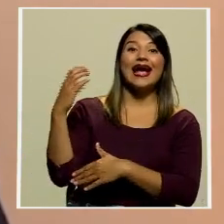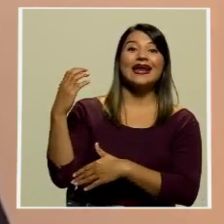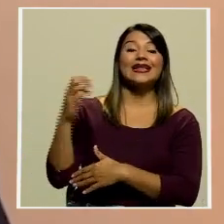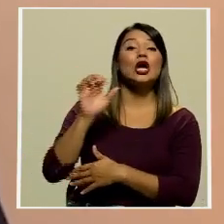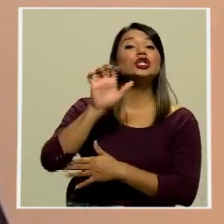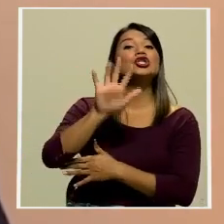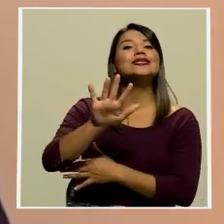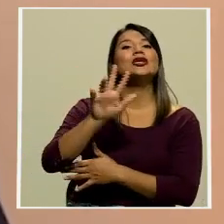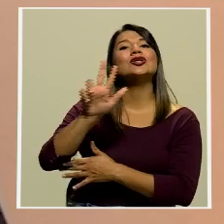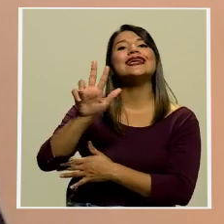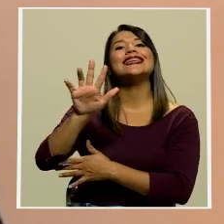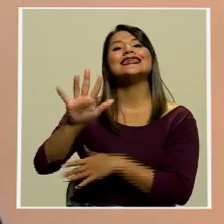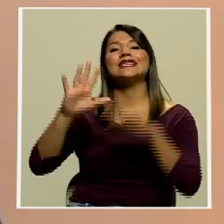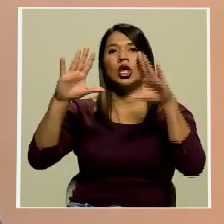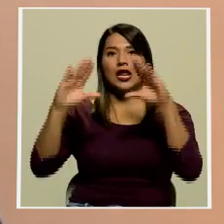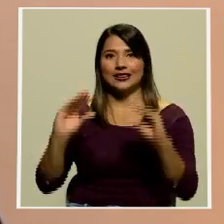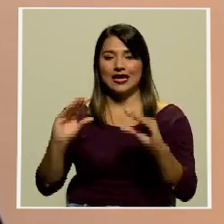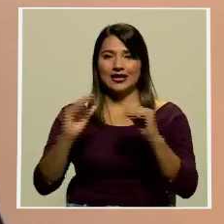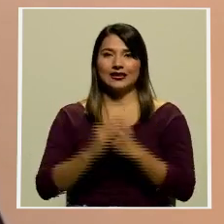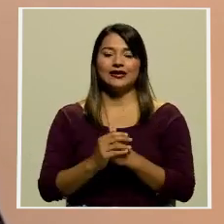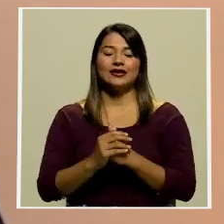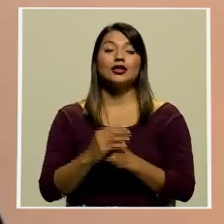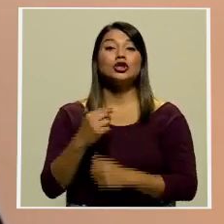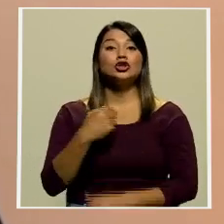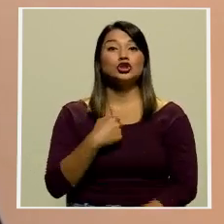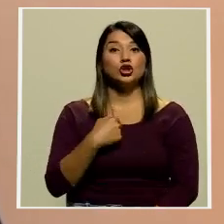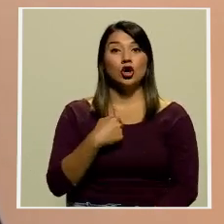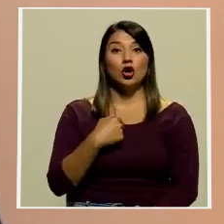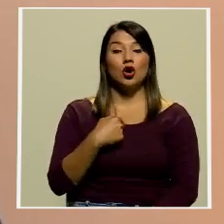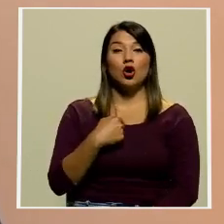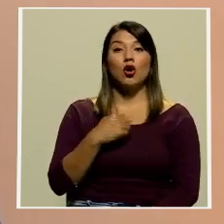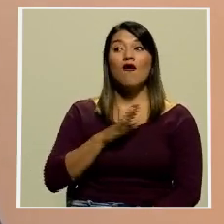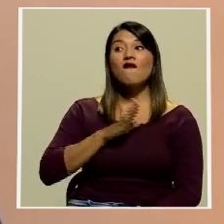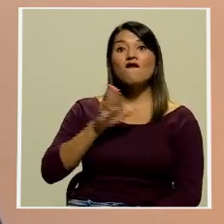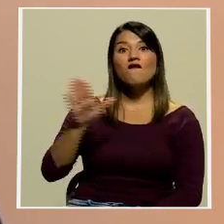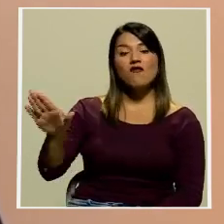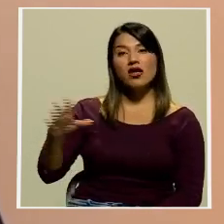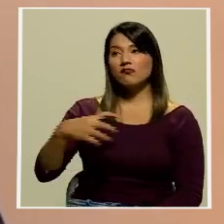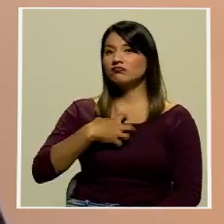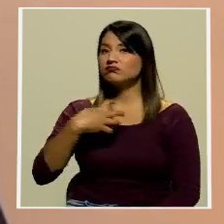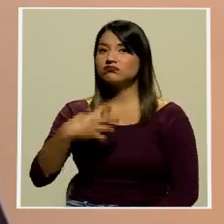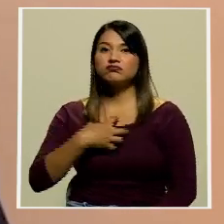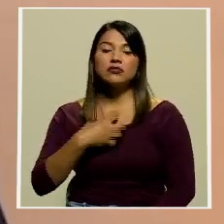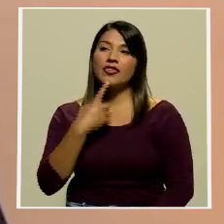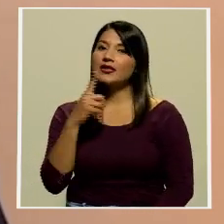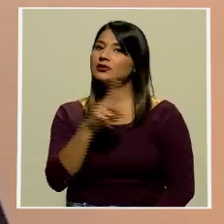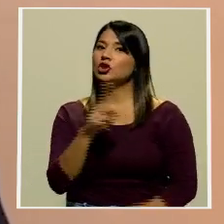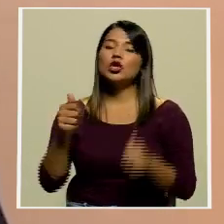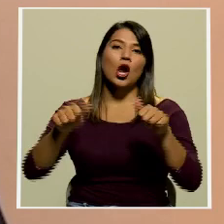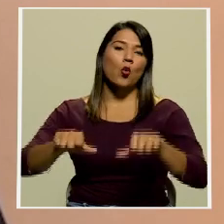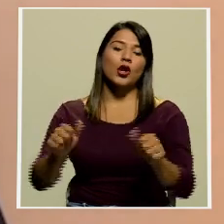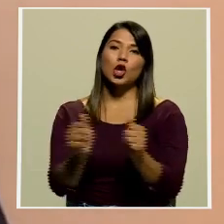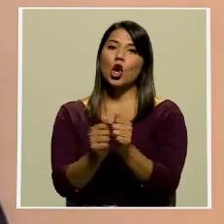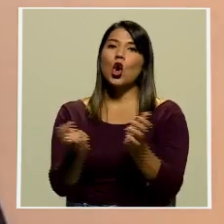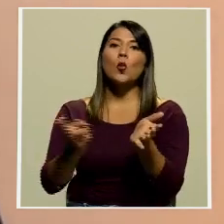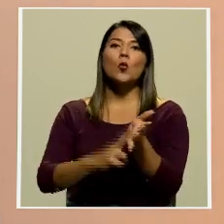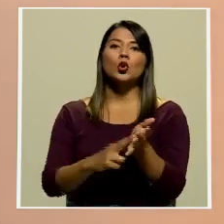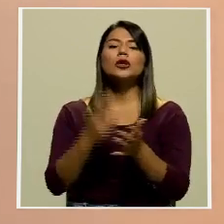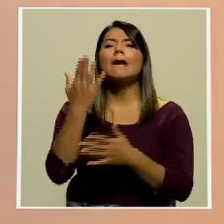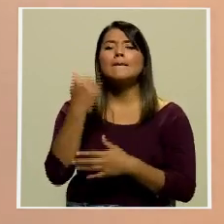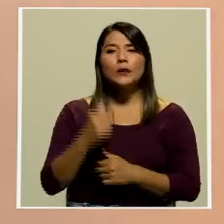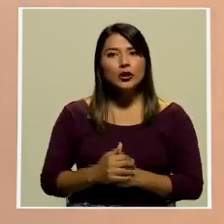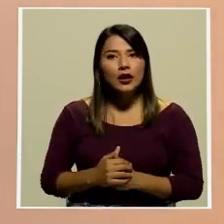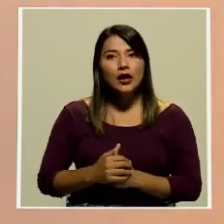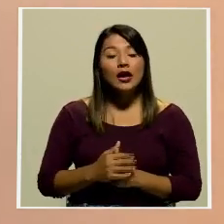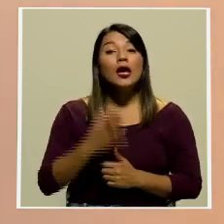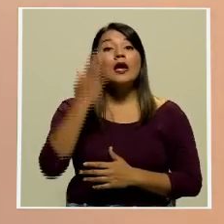tarde. Yo hice lo que fue la impugnación de la boleta debido a que